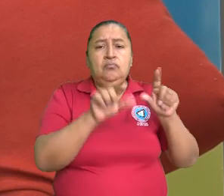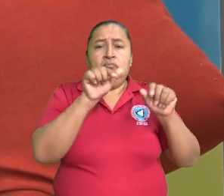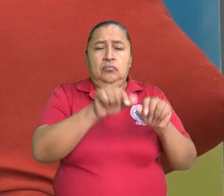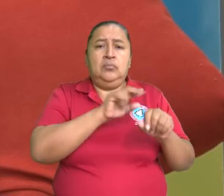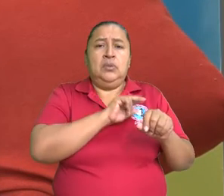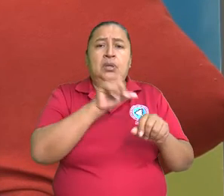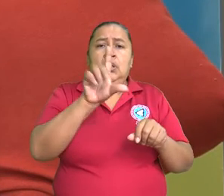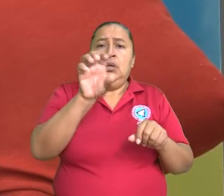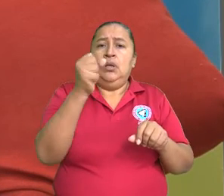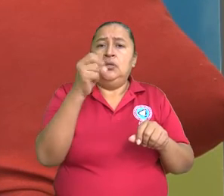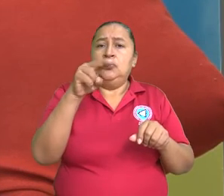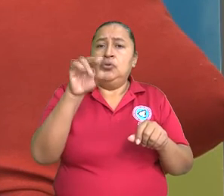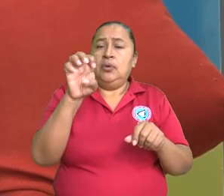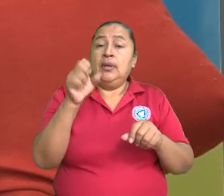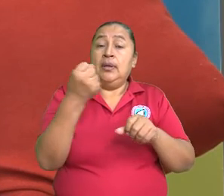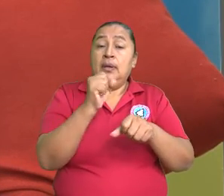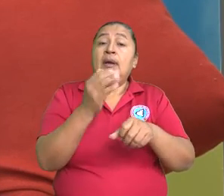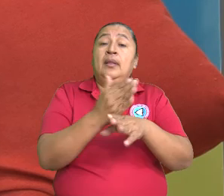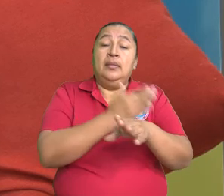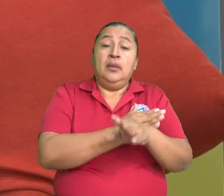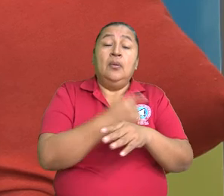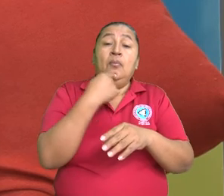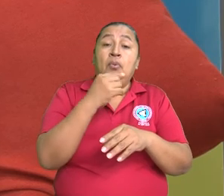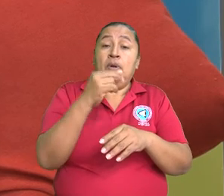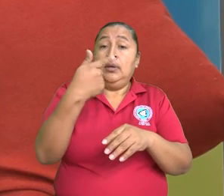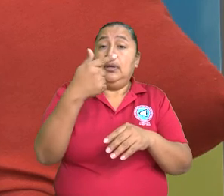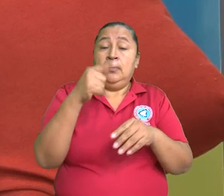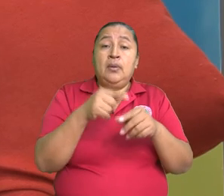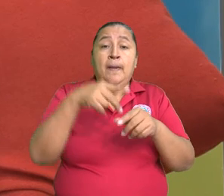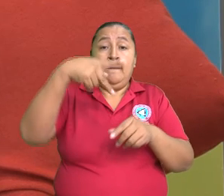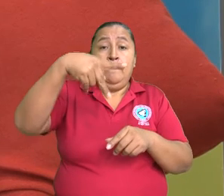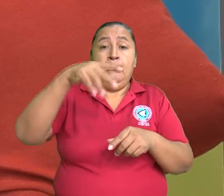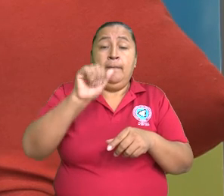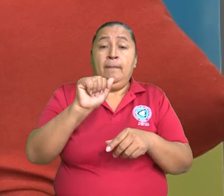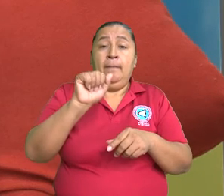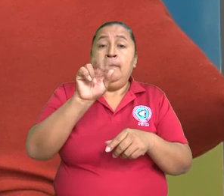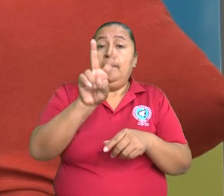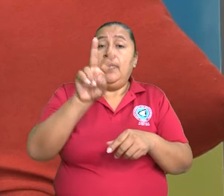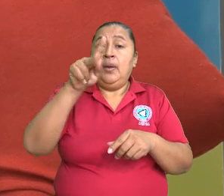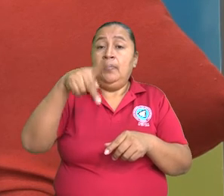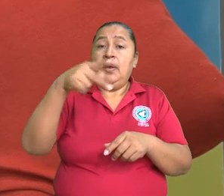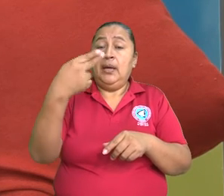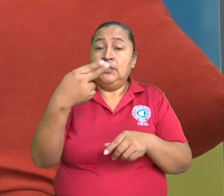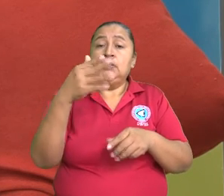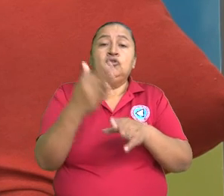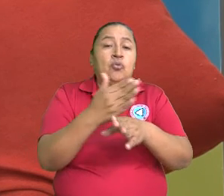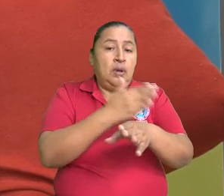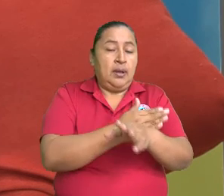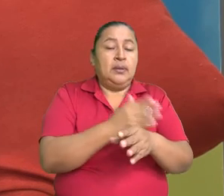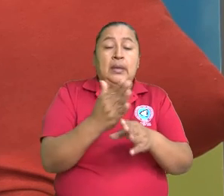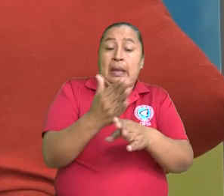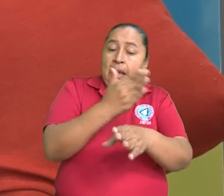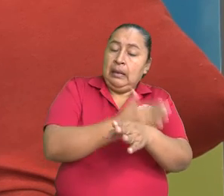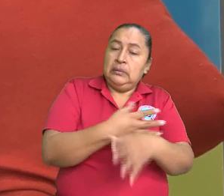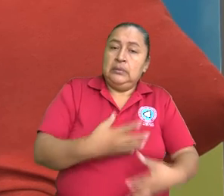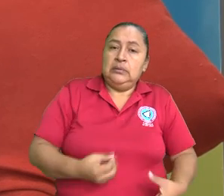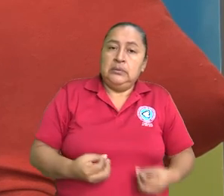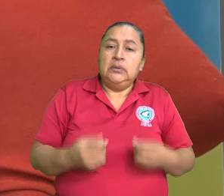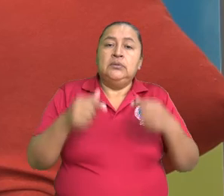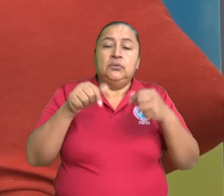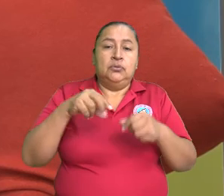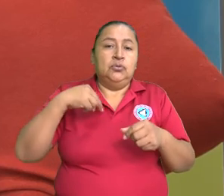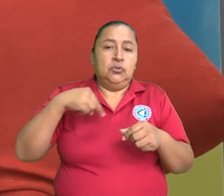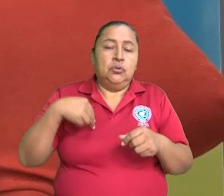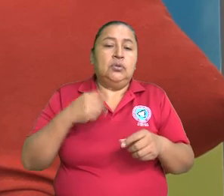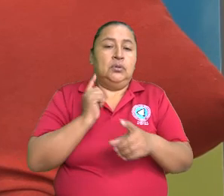inclusive lesiones tempranas, porque las verrugas genitales o el virus del papiloma humano son lesiones tempranas o precancerígenas. Entonces nosotras